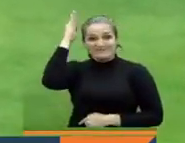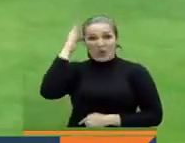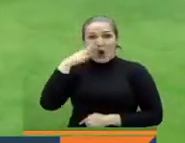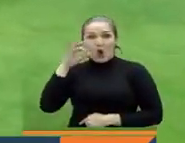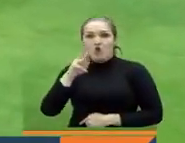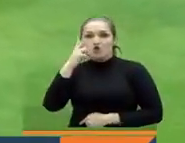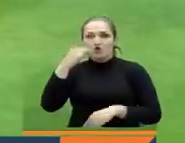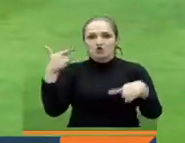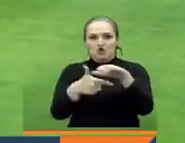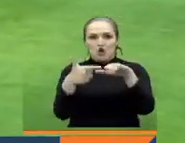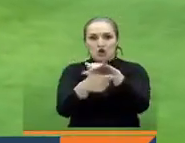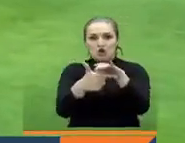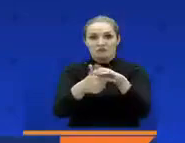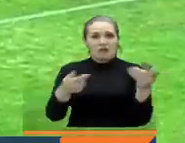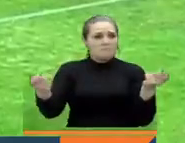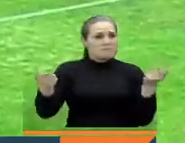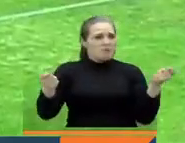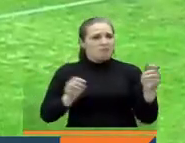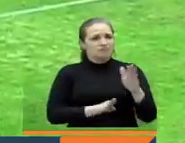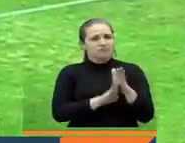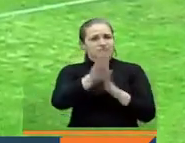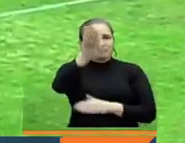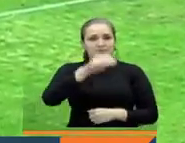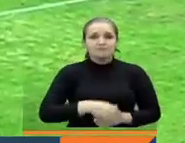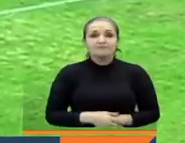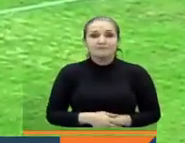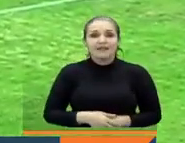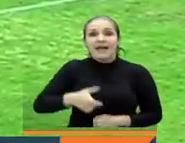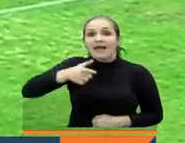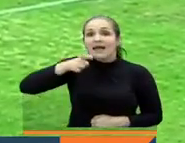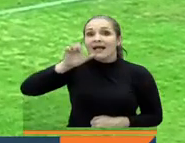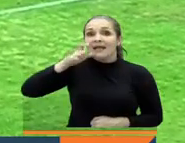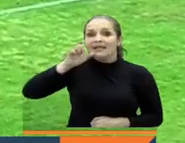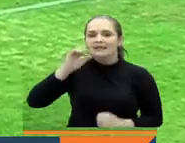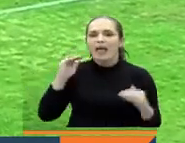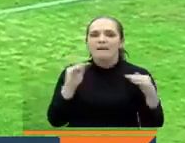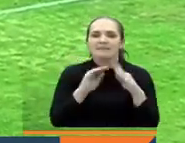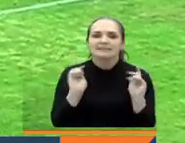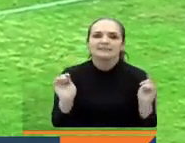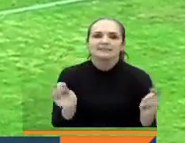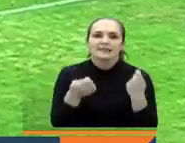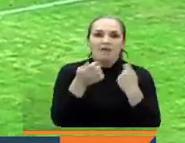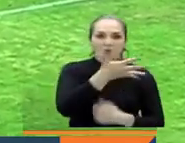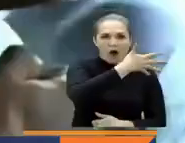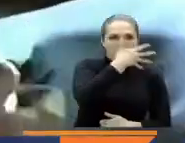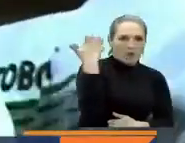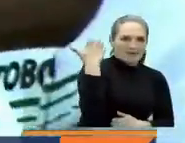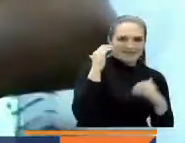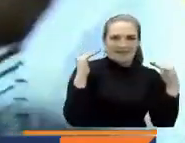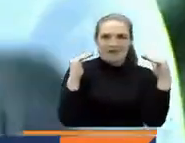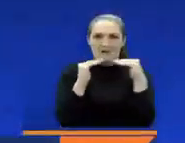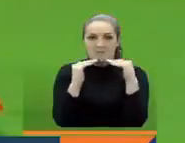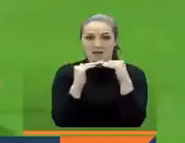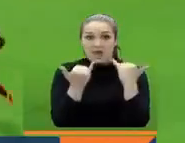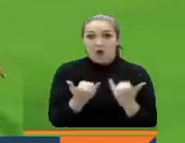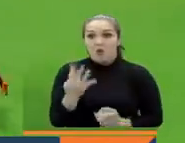equipo de Osorio agarra ritmo. Once Caldas salvó un empate contra Jaguares y suma su cuarta